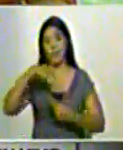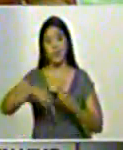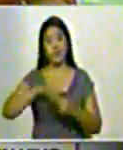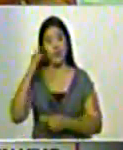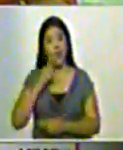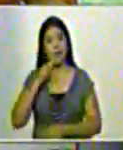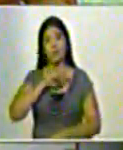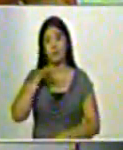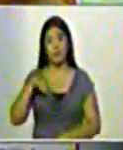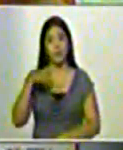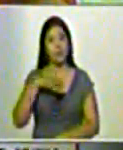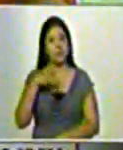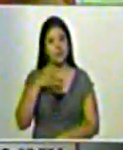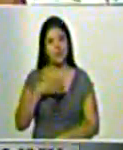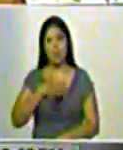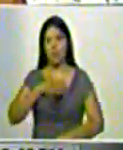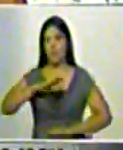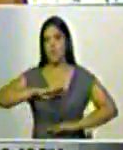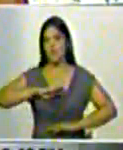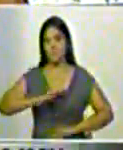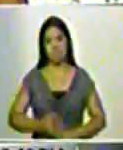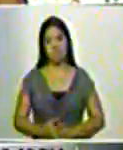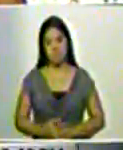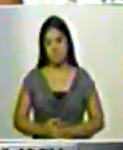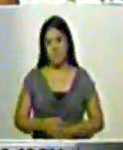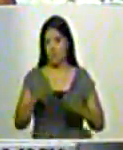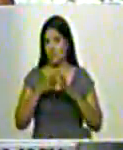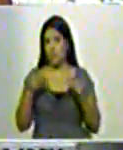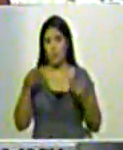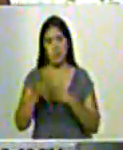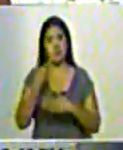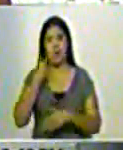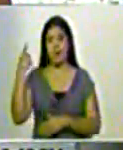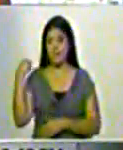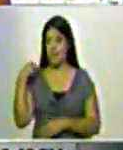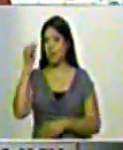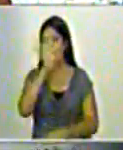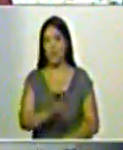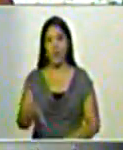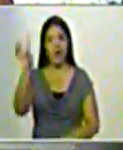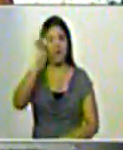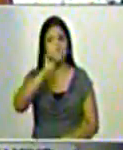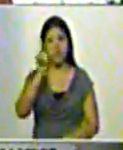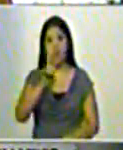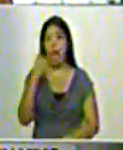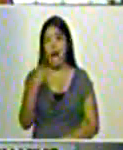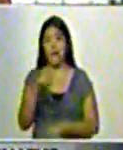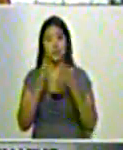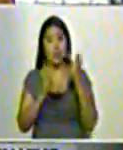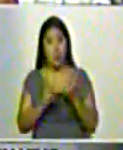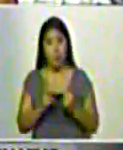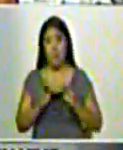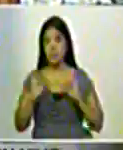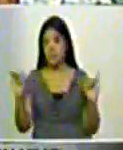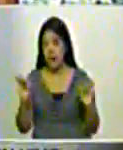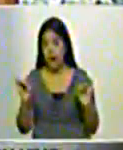sentimos extremadamente satisfechos de lo que ocurrió el día de ayer en toda Venezuela. Tenemos nuestros números,